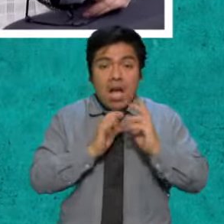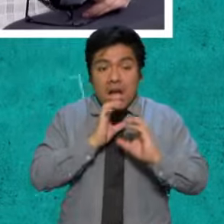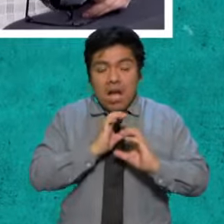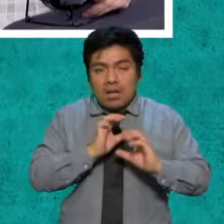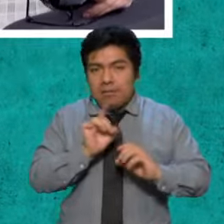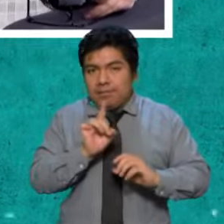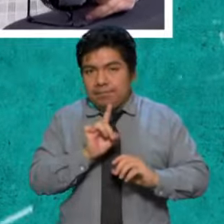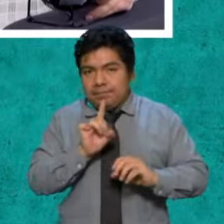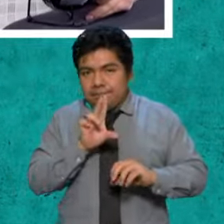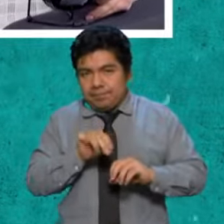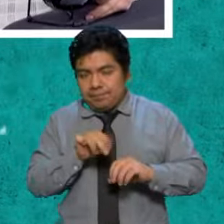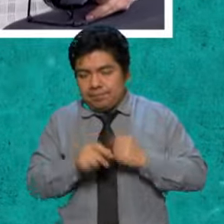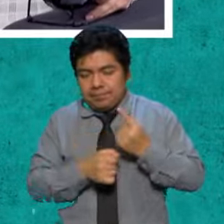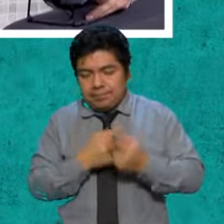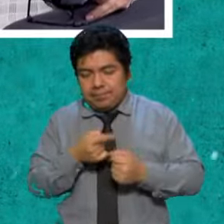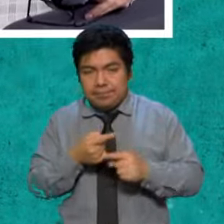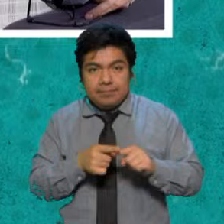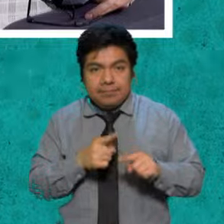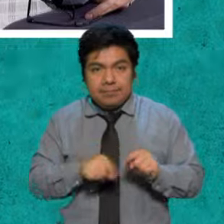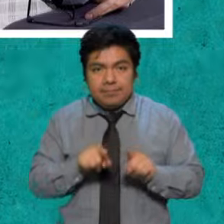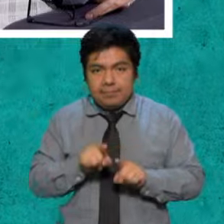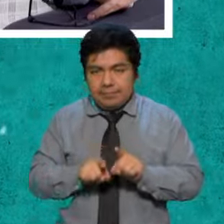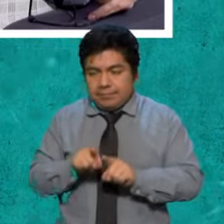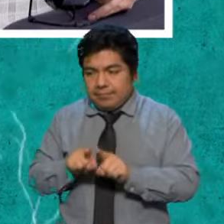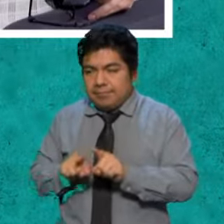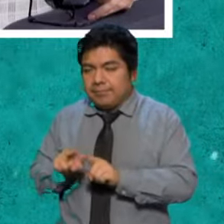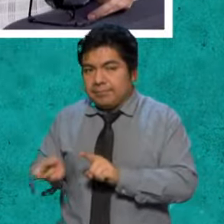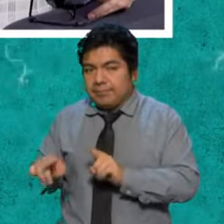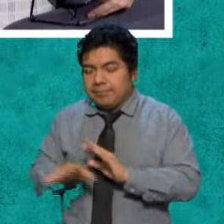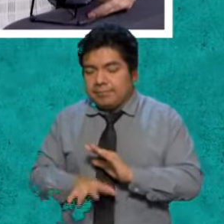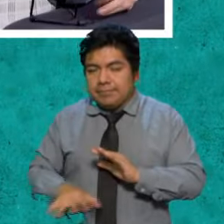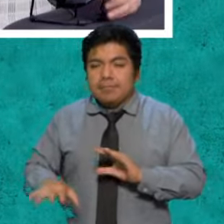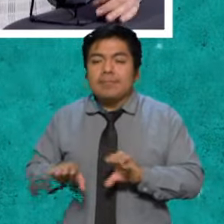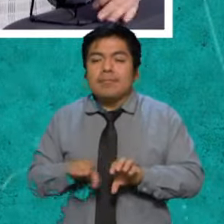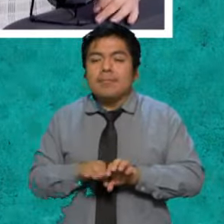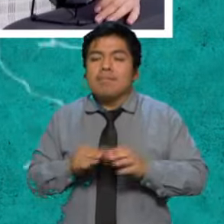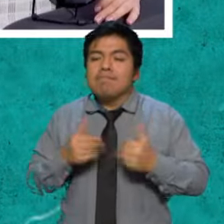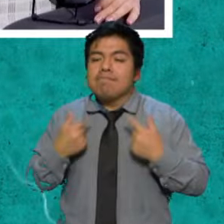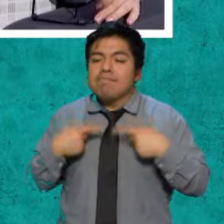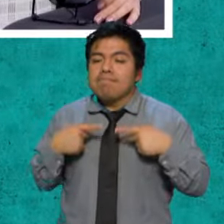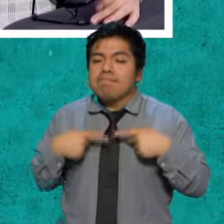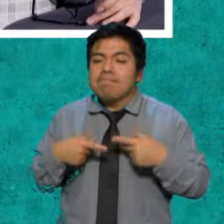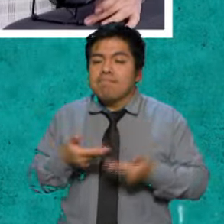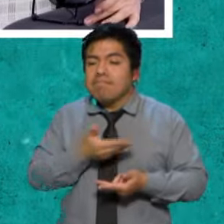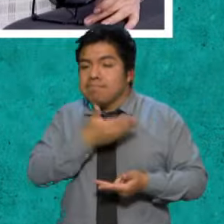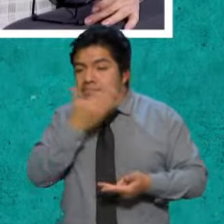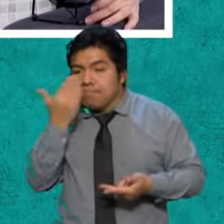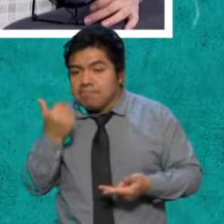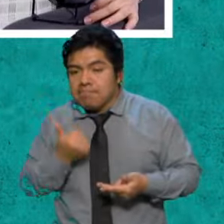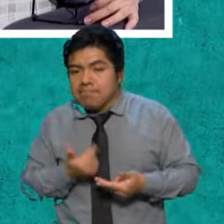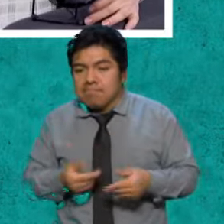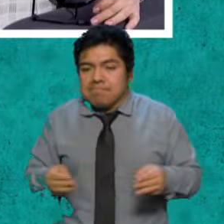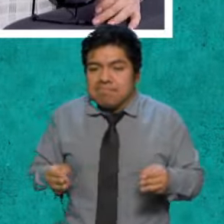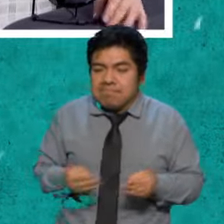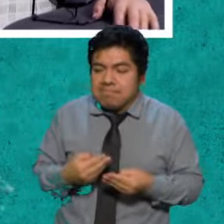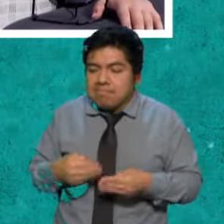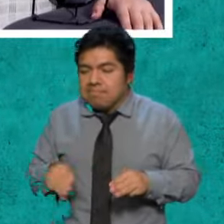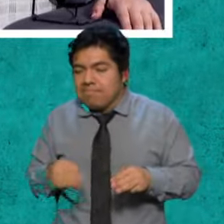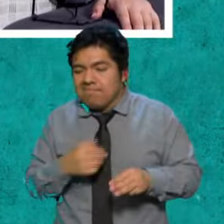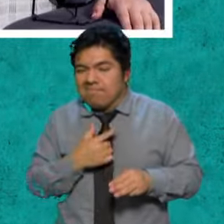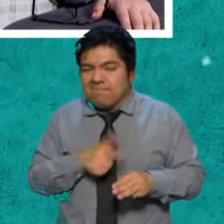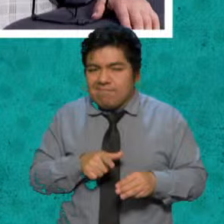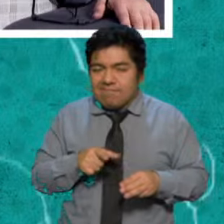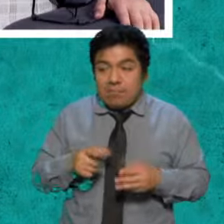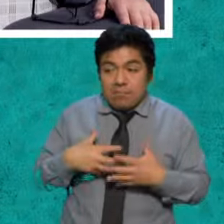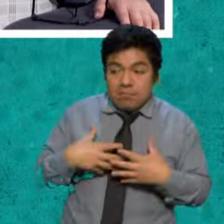musical. Exacto. Entonces, es un poco más ameno para las personas que no les gusta mucho que las personas que no se la pasen